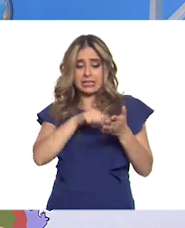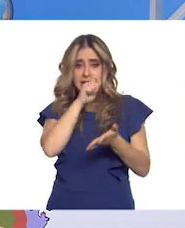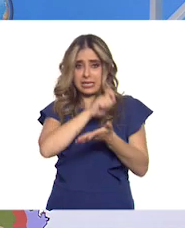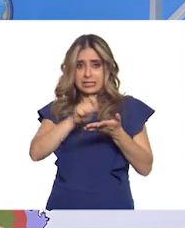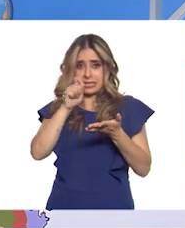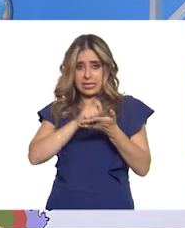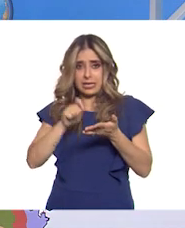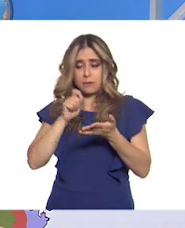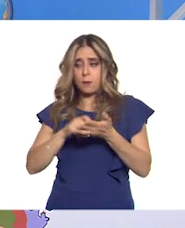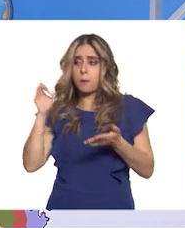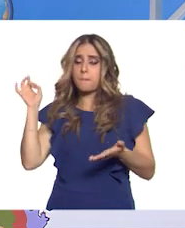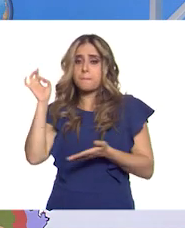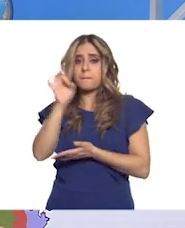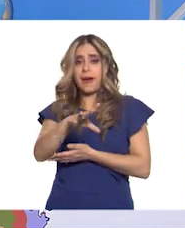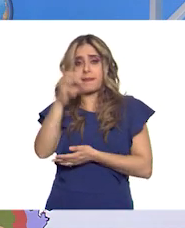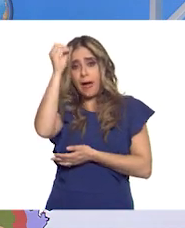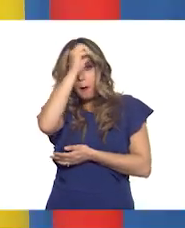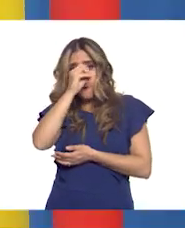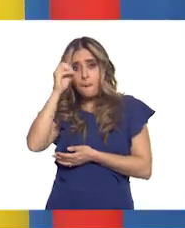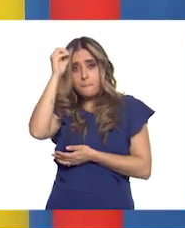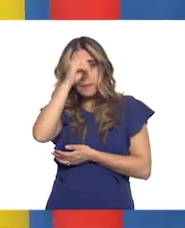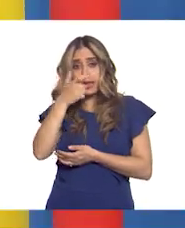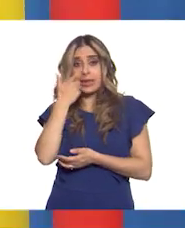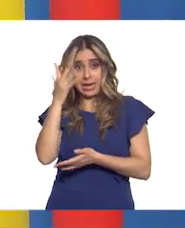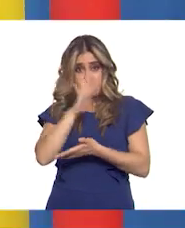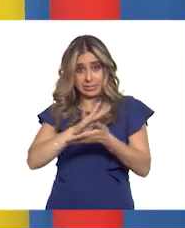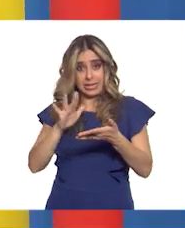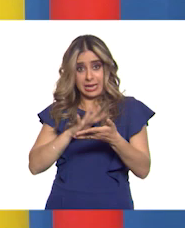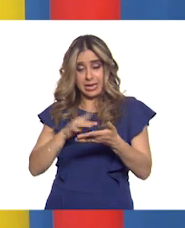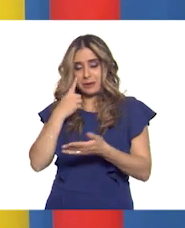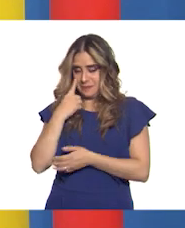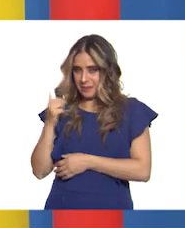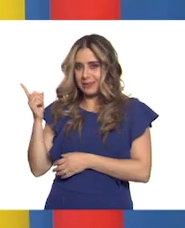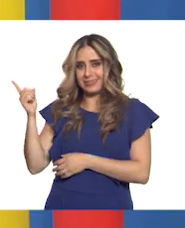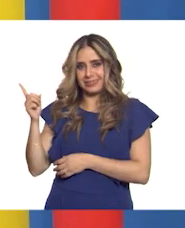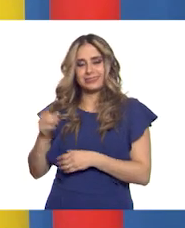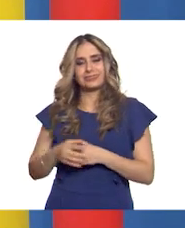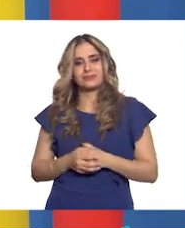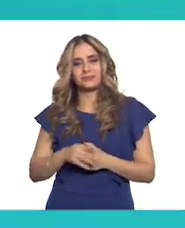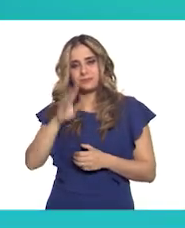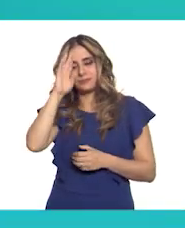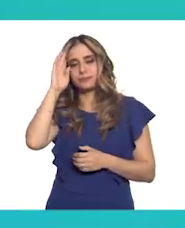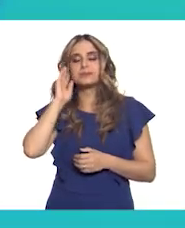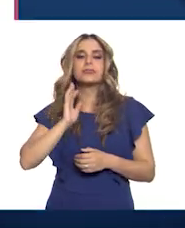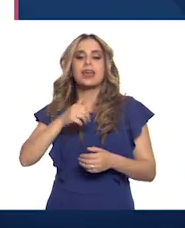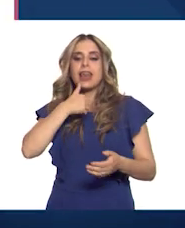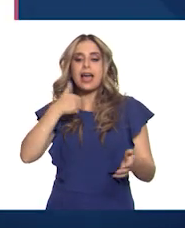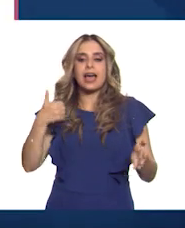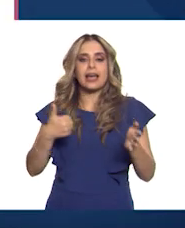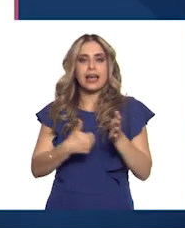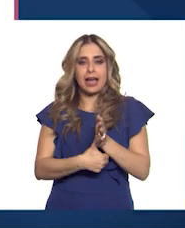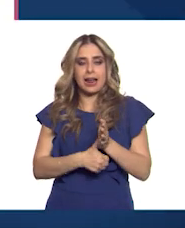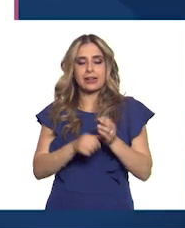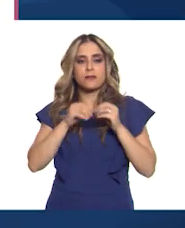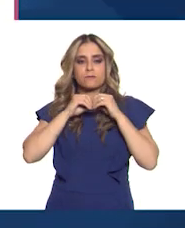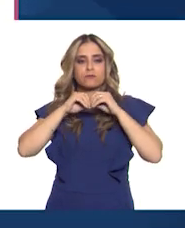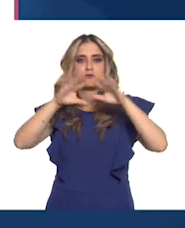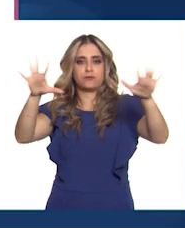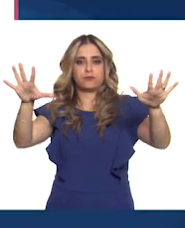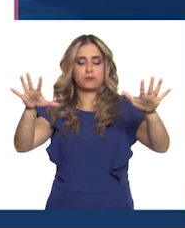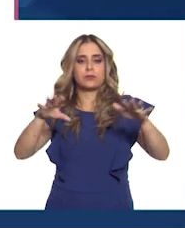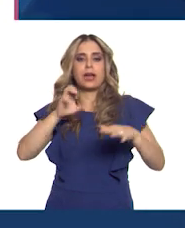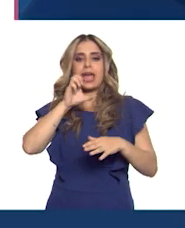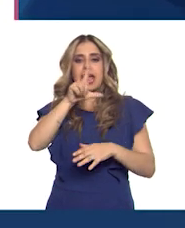había enviado su opinión. ¿Me ayudarías, María? Con todo gusto, Gaby. La carta salió en la publicación